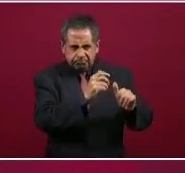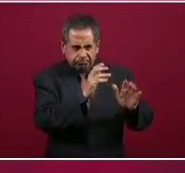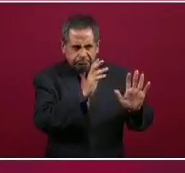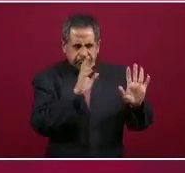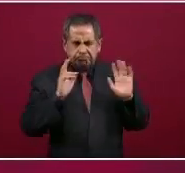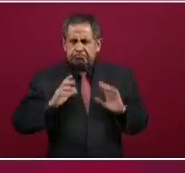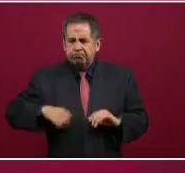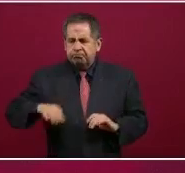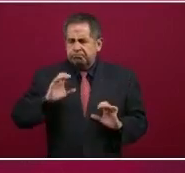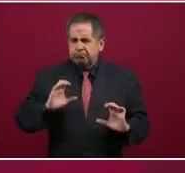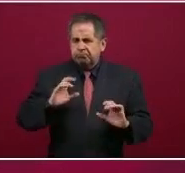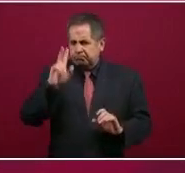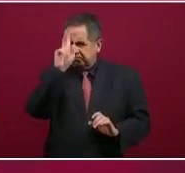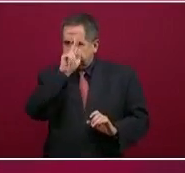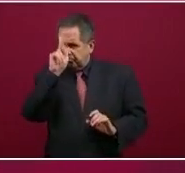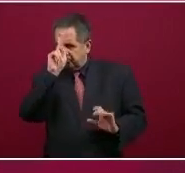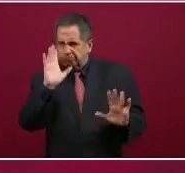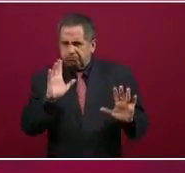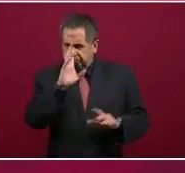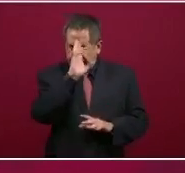estadounidenses.